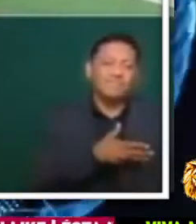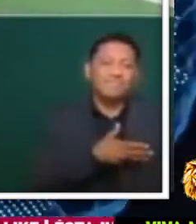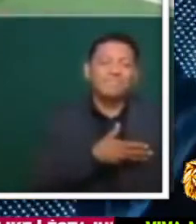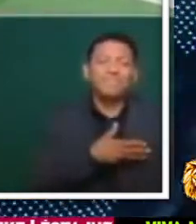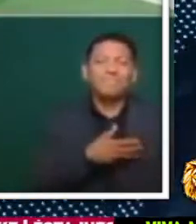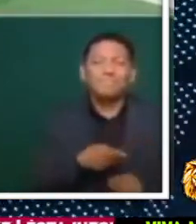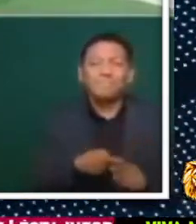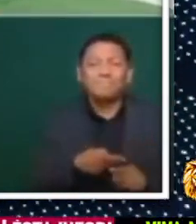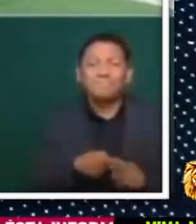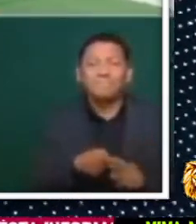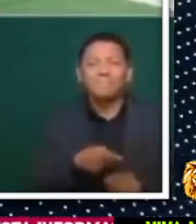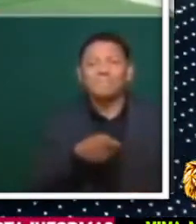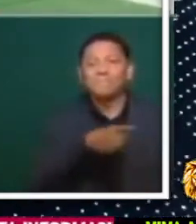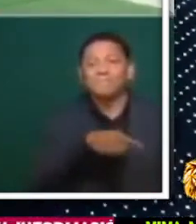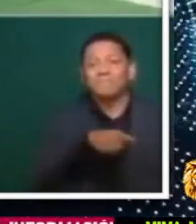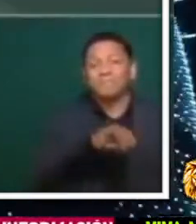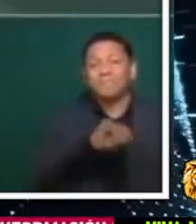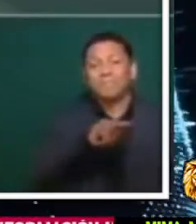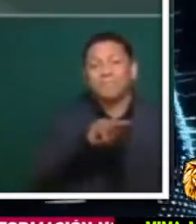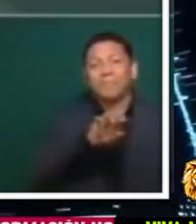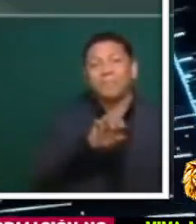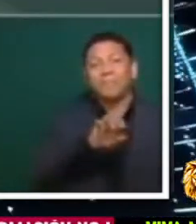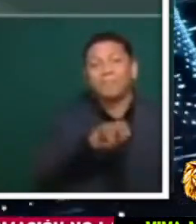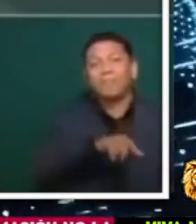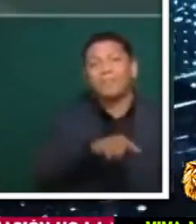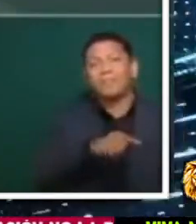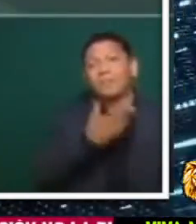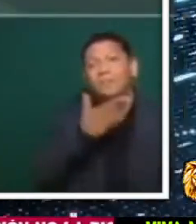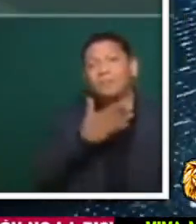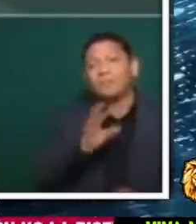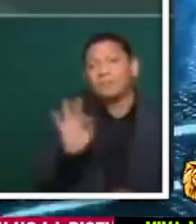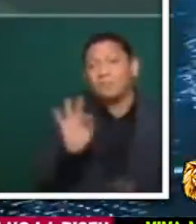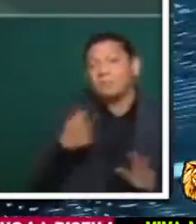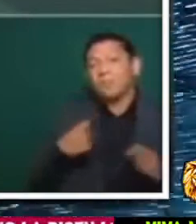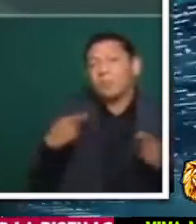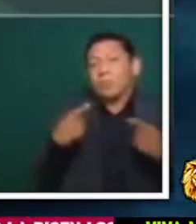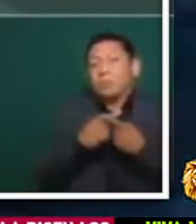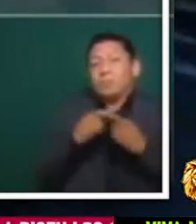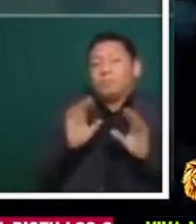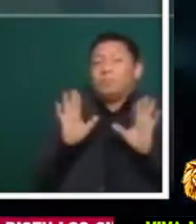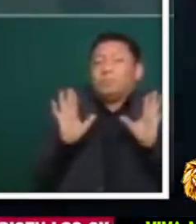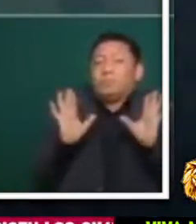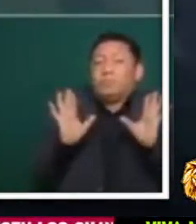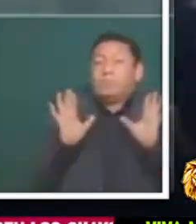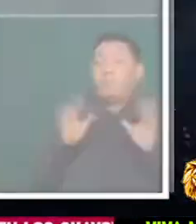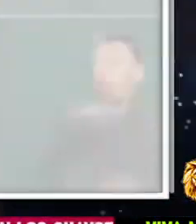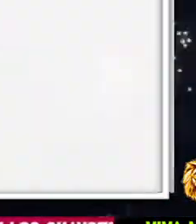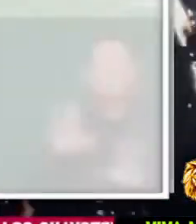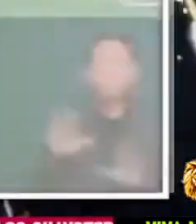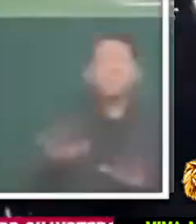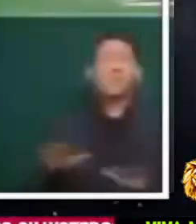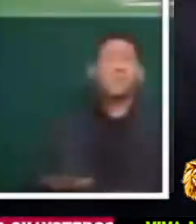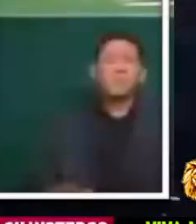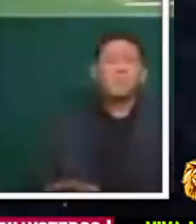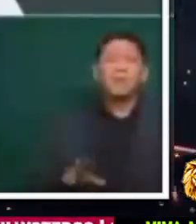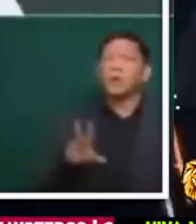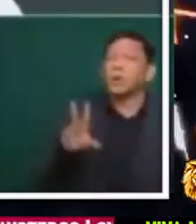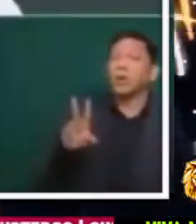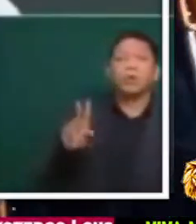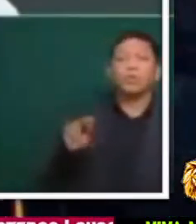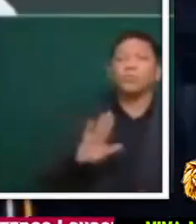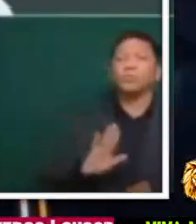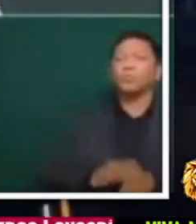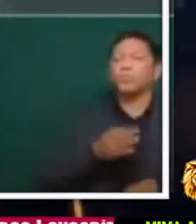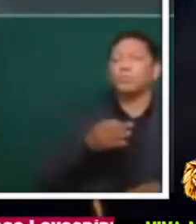que están en el INE. A lo mejor me equivoco y hoy nos dan la sorpresa, porque ya la